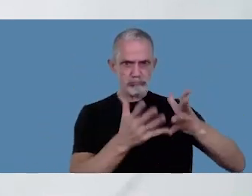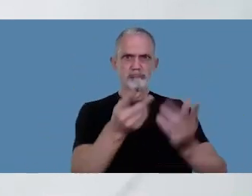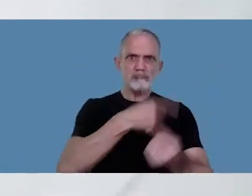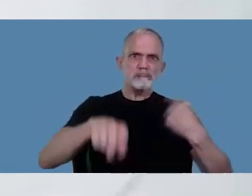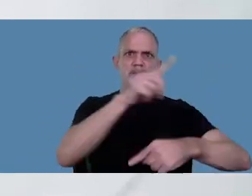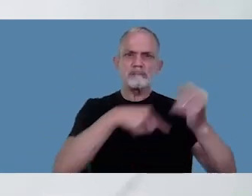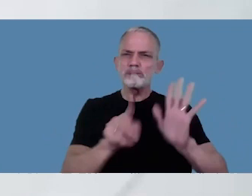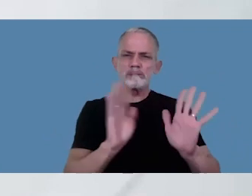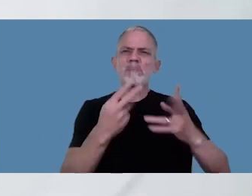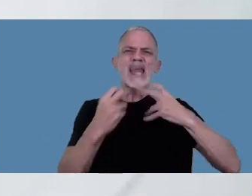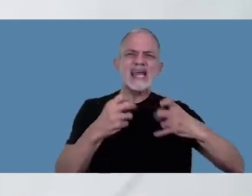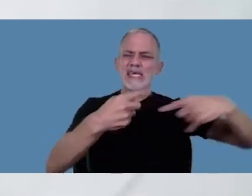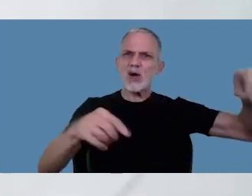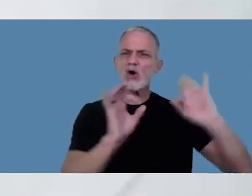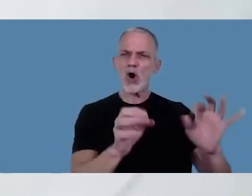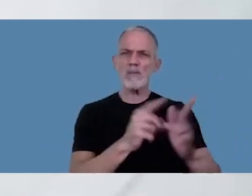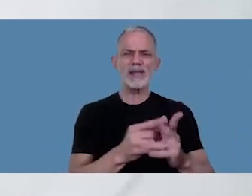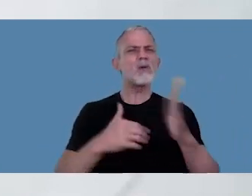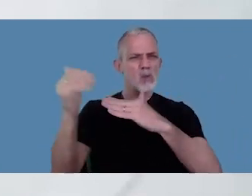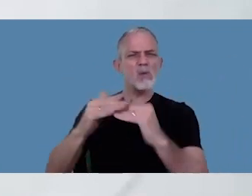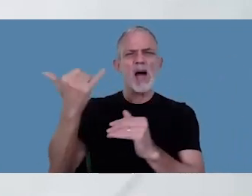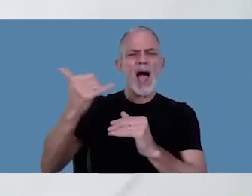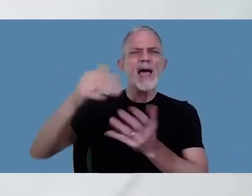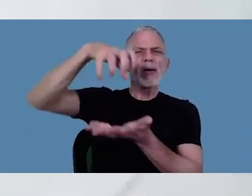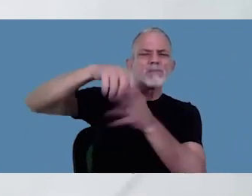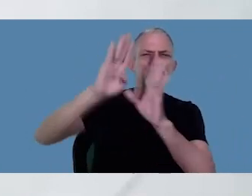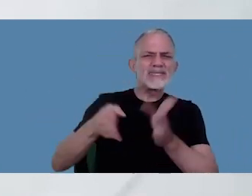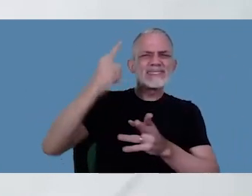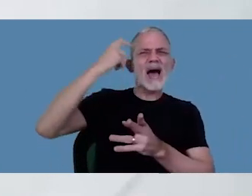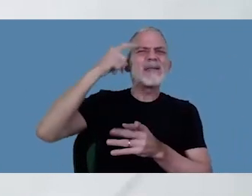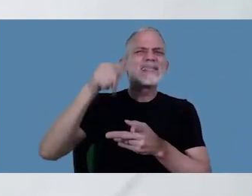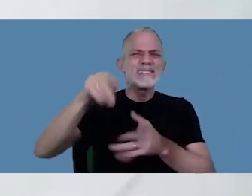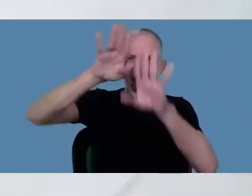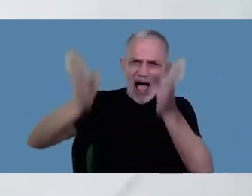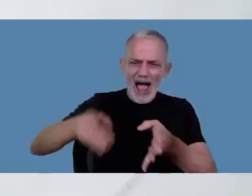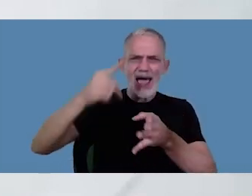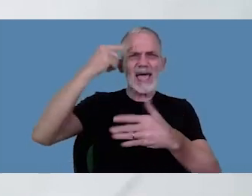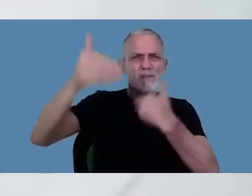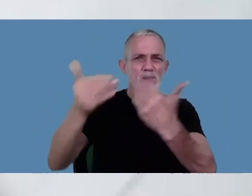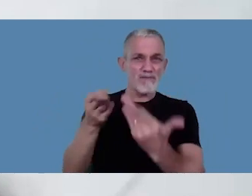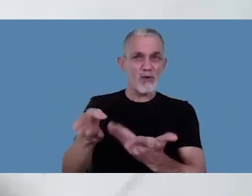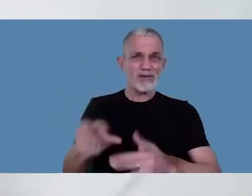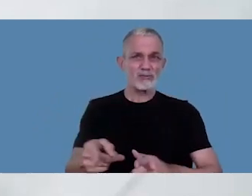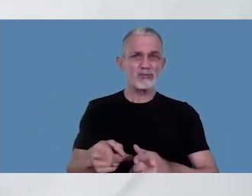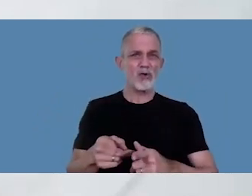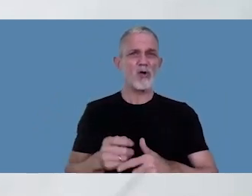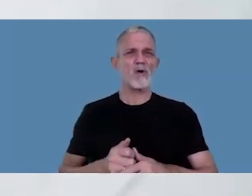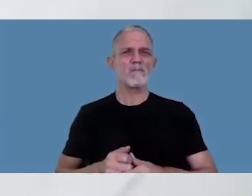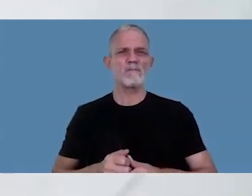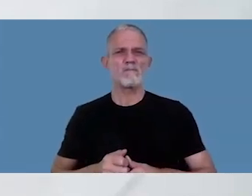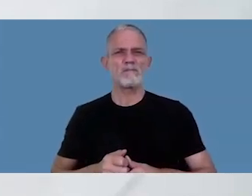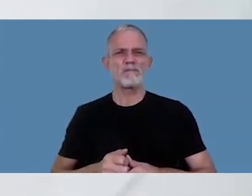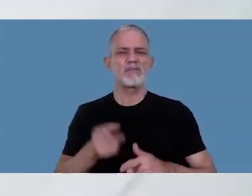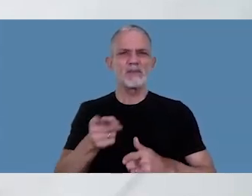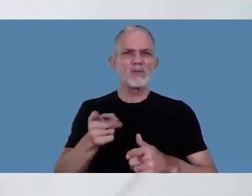obras de centros de aprendizajes y centros, en fin,